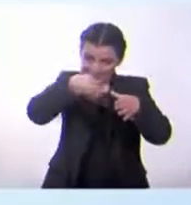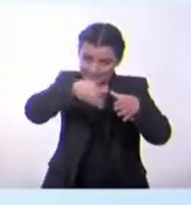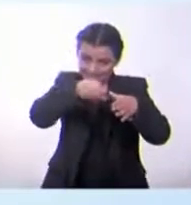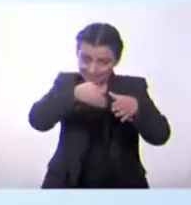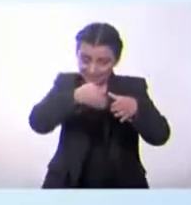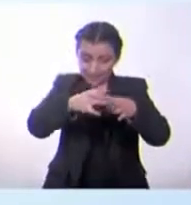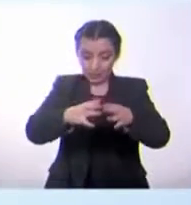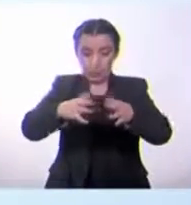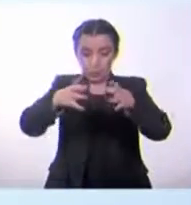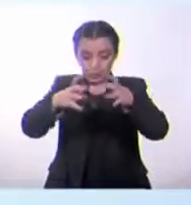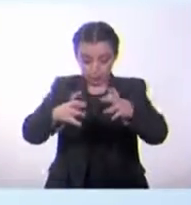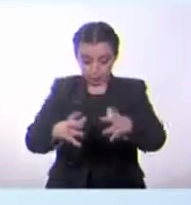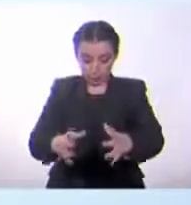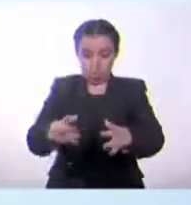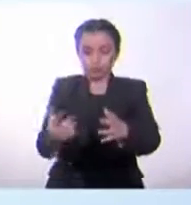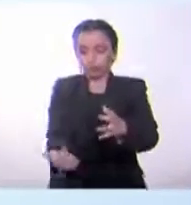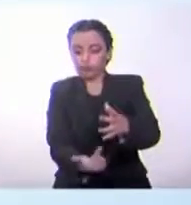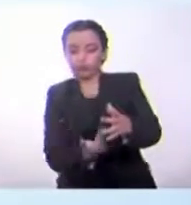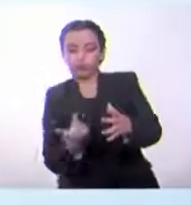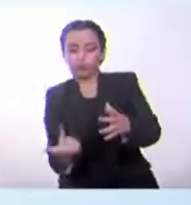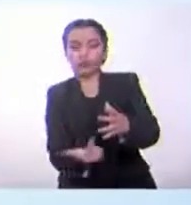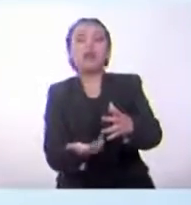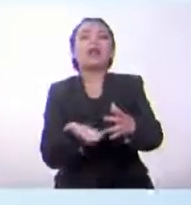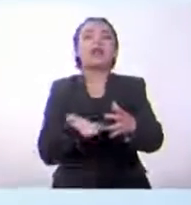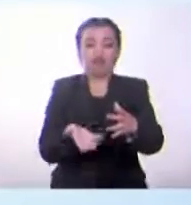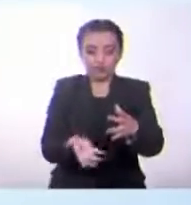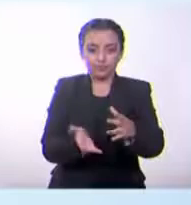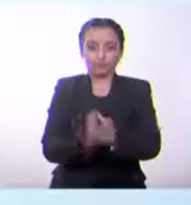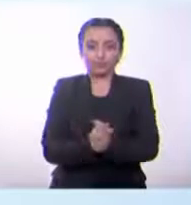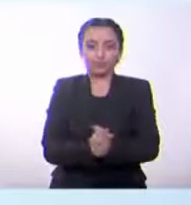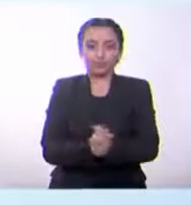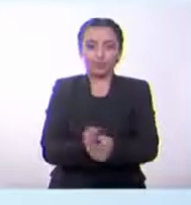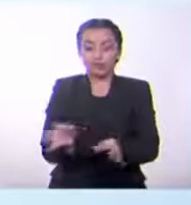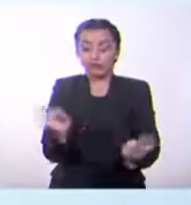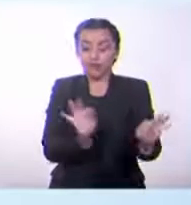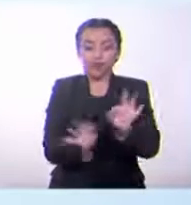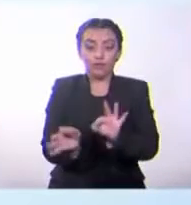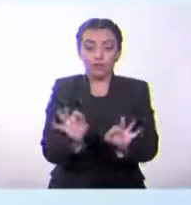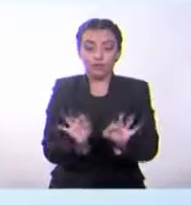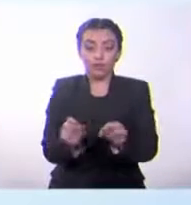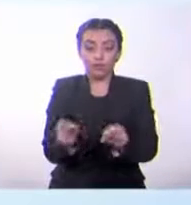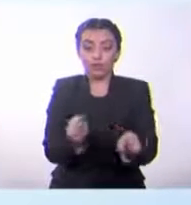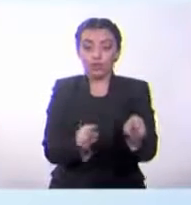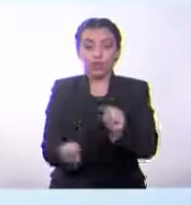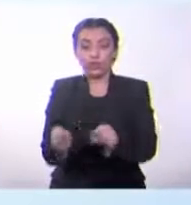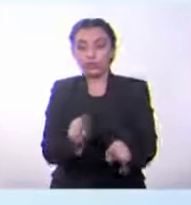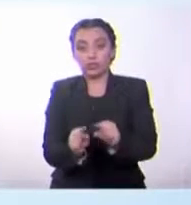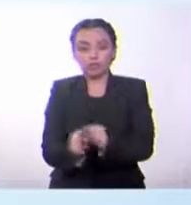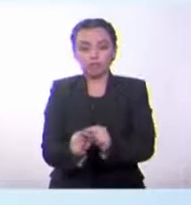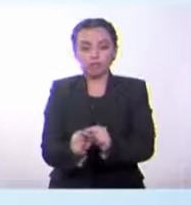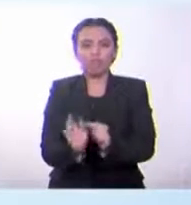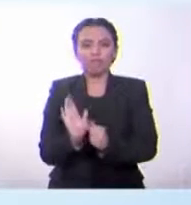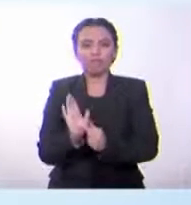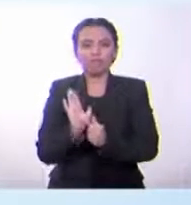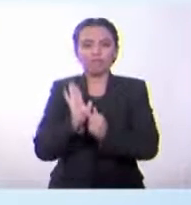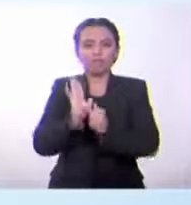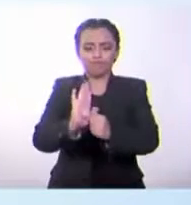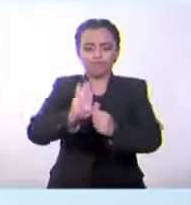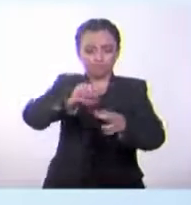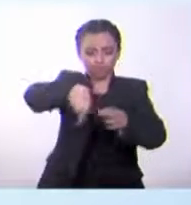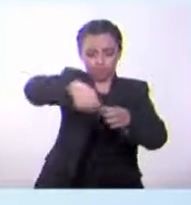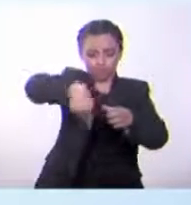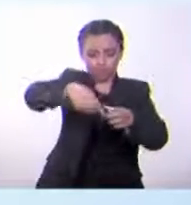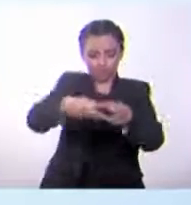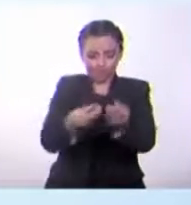Esto implica que tanto las unidades físicas como químicas permiten expresar la concentración de